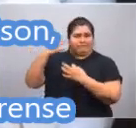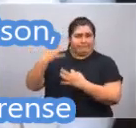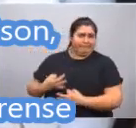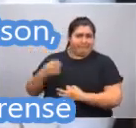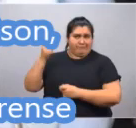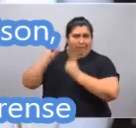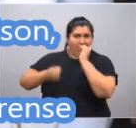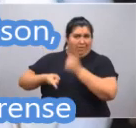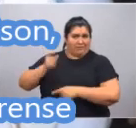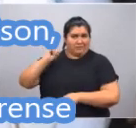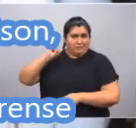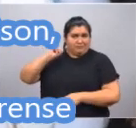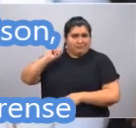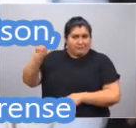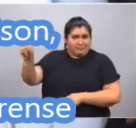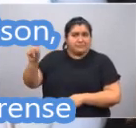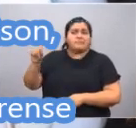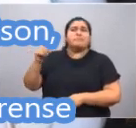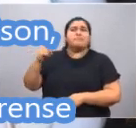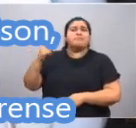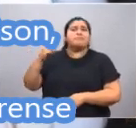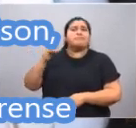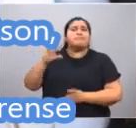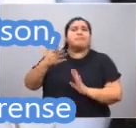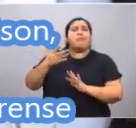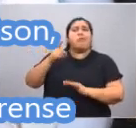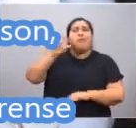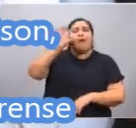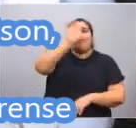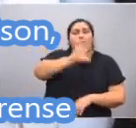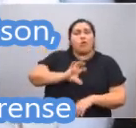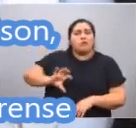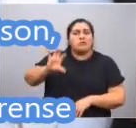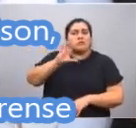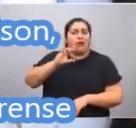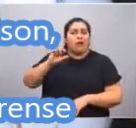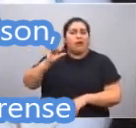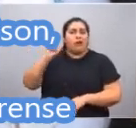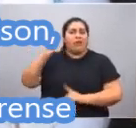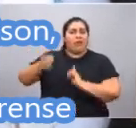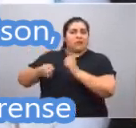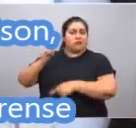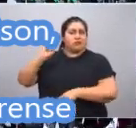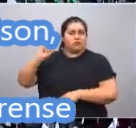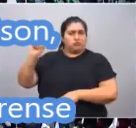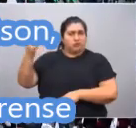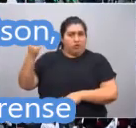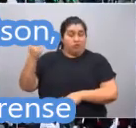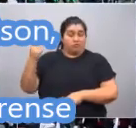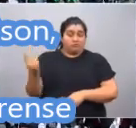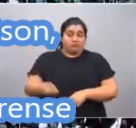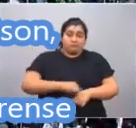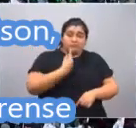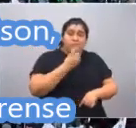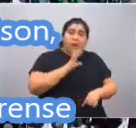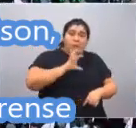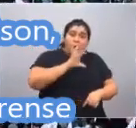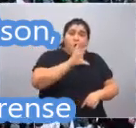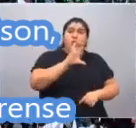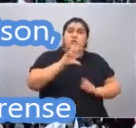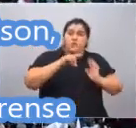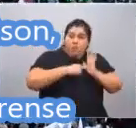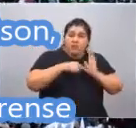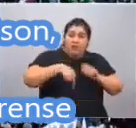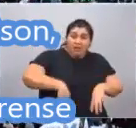arbitrariamente el federalismo en la Argentina, en la provincia de Buenos Aires, el día lunes de